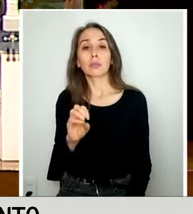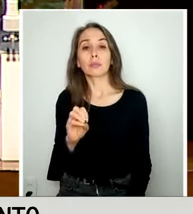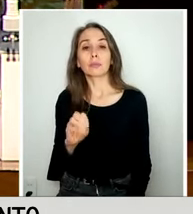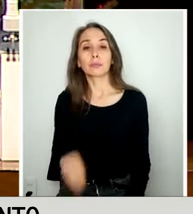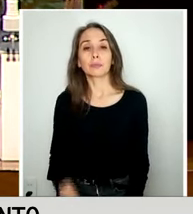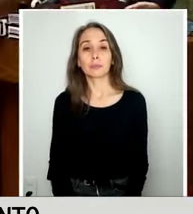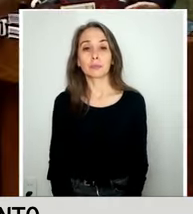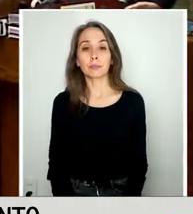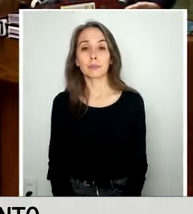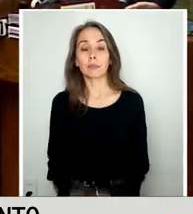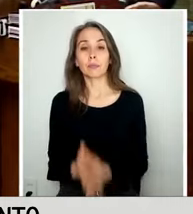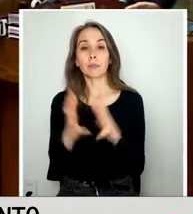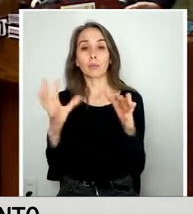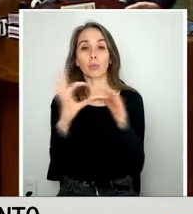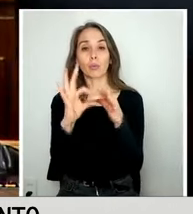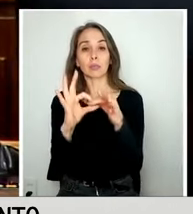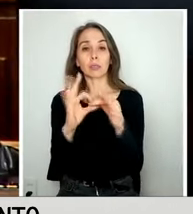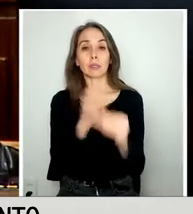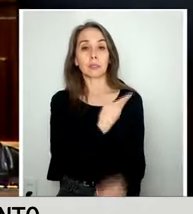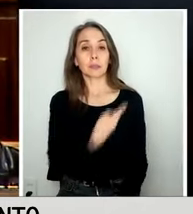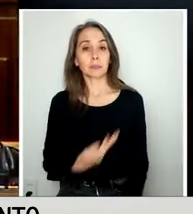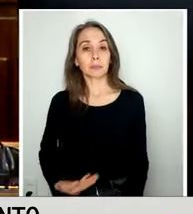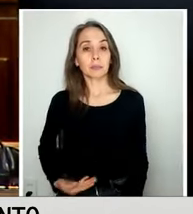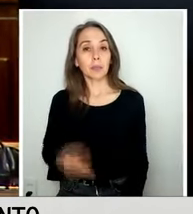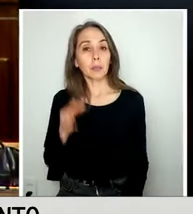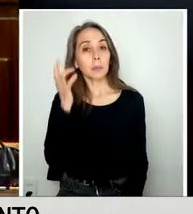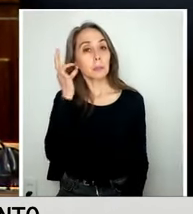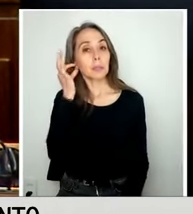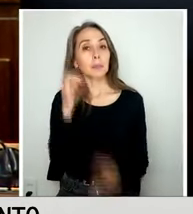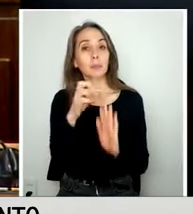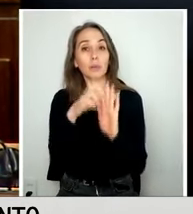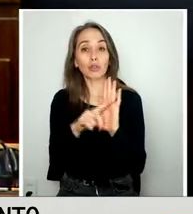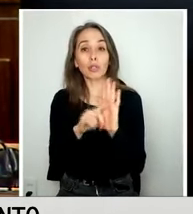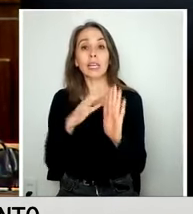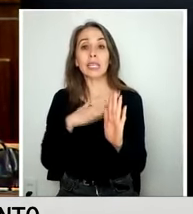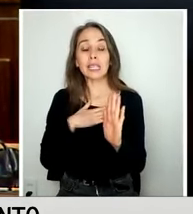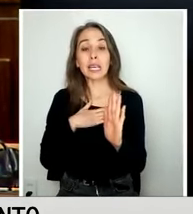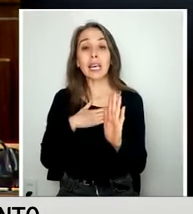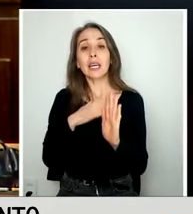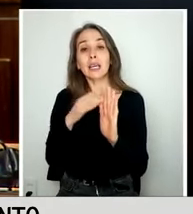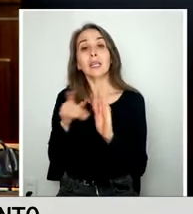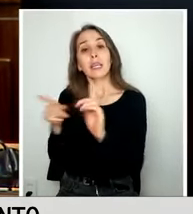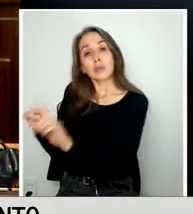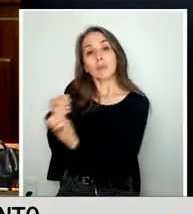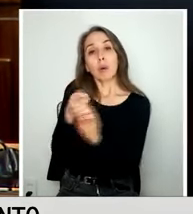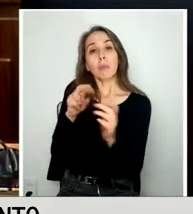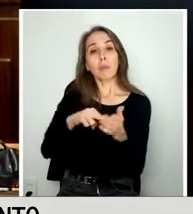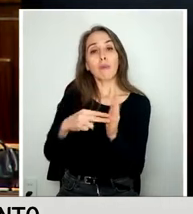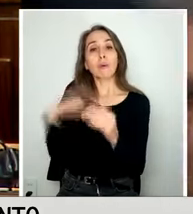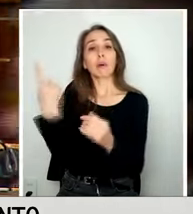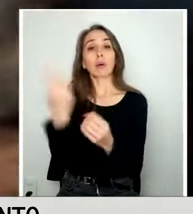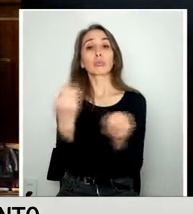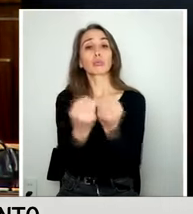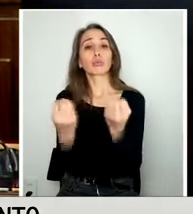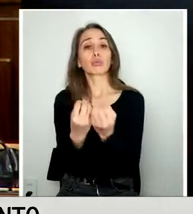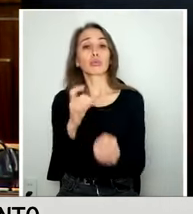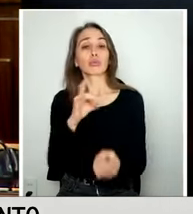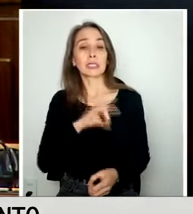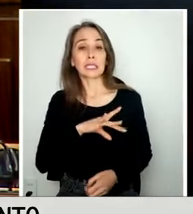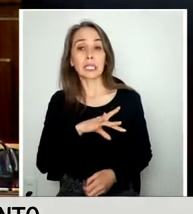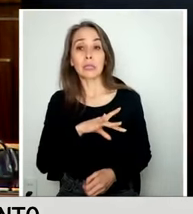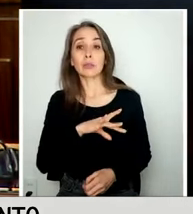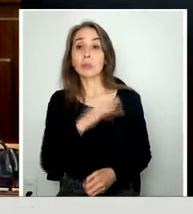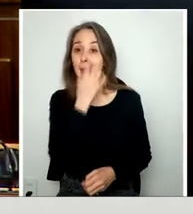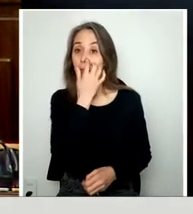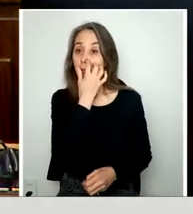Muchas gracias presidenta este proyecto Busca guardar un problema que afecta a una buena parte de los chilenos me refiero a todas aquellas personas